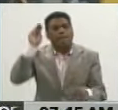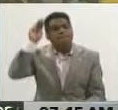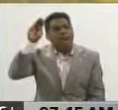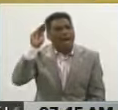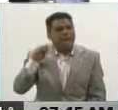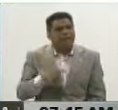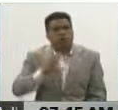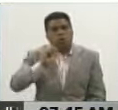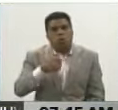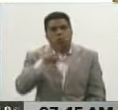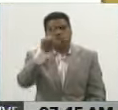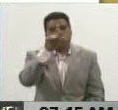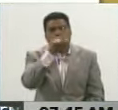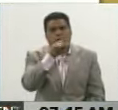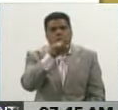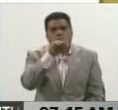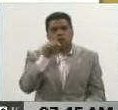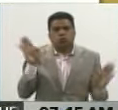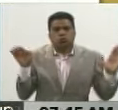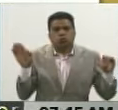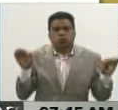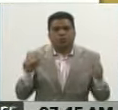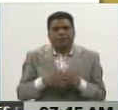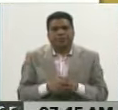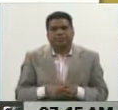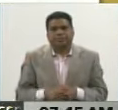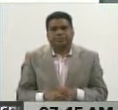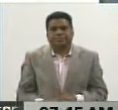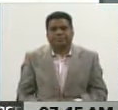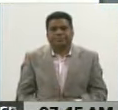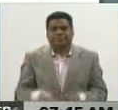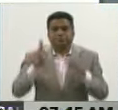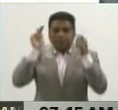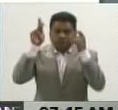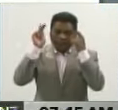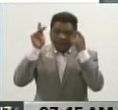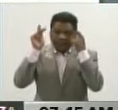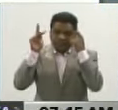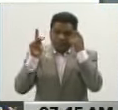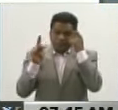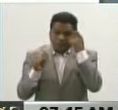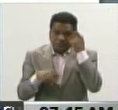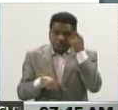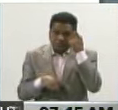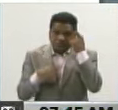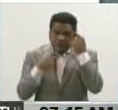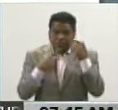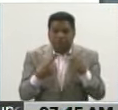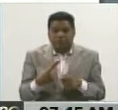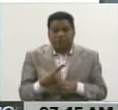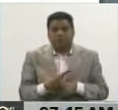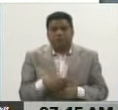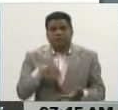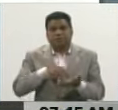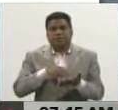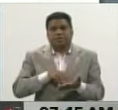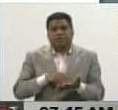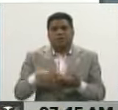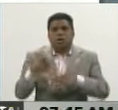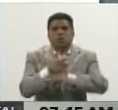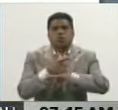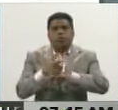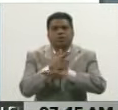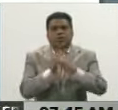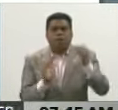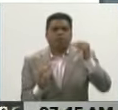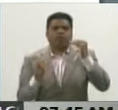otro Twitter por parte de uno de los usuarios, también un profesor docente de esta entidad. Gobernador de Miranda, ¿homologará el